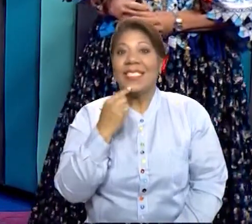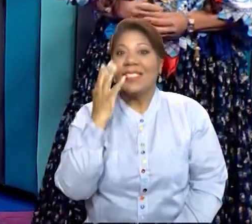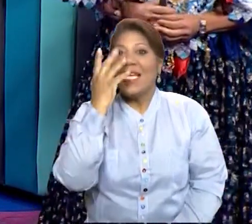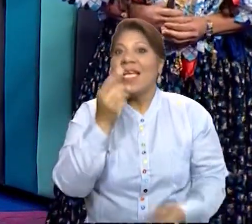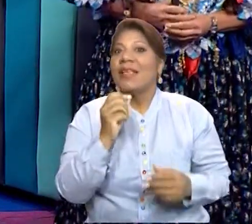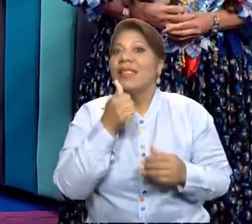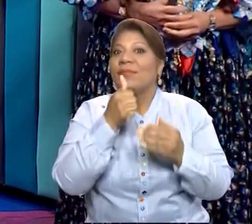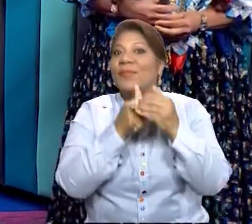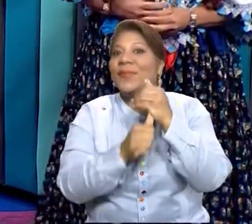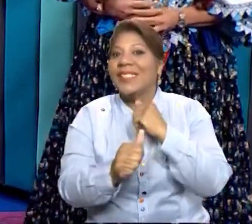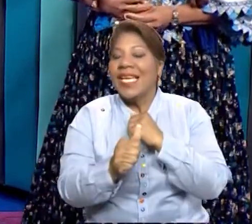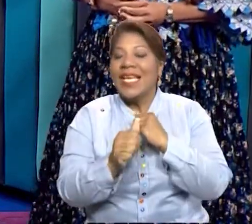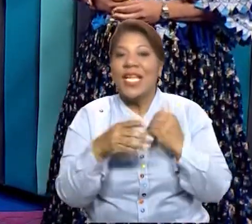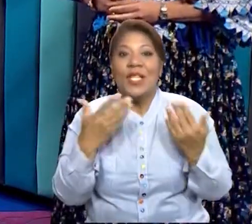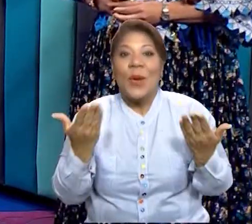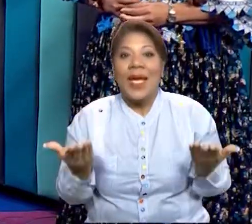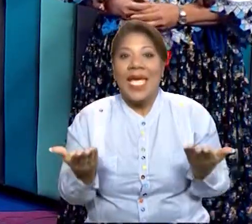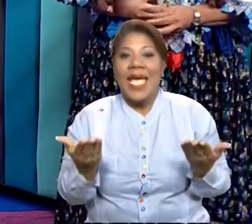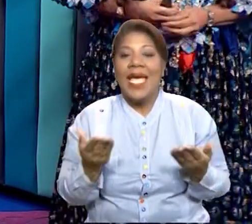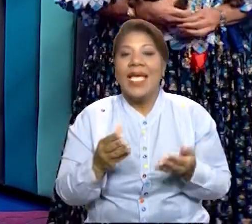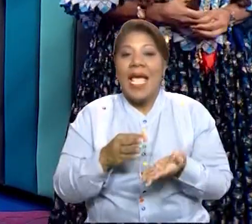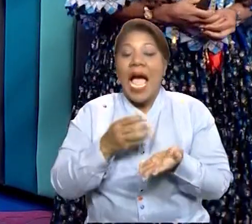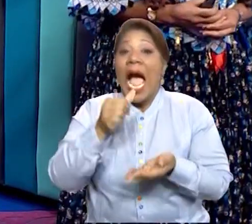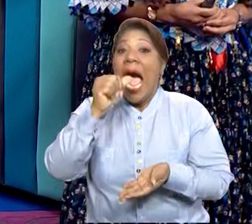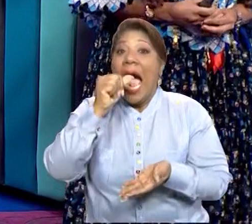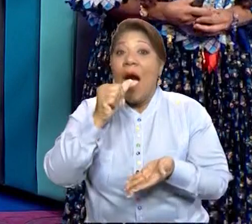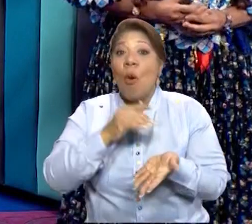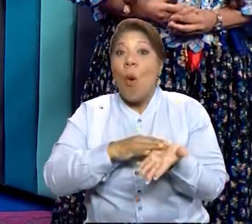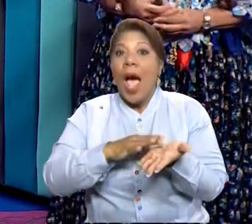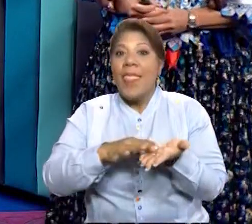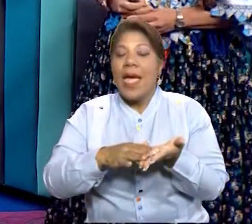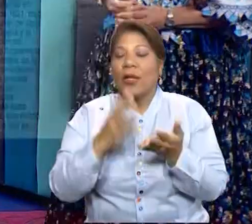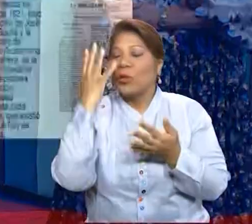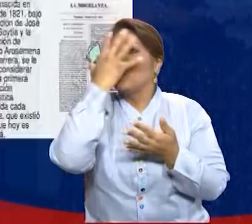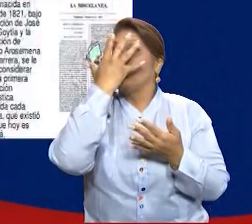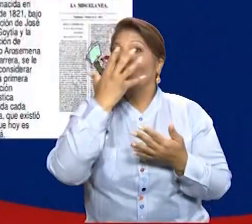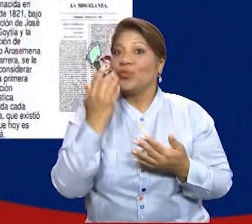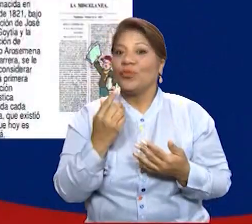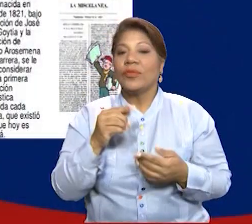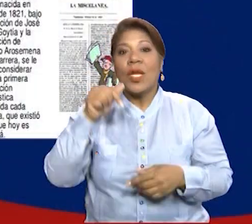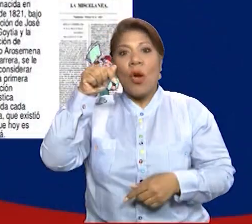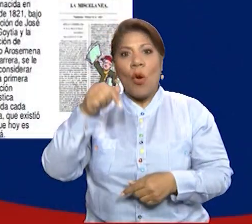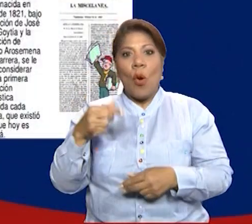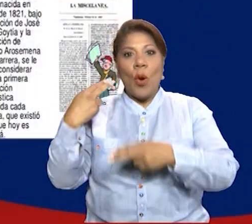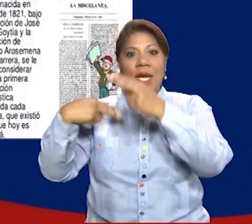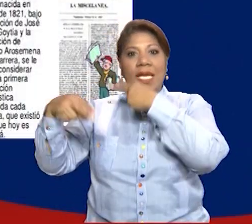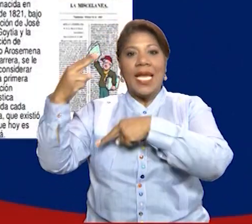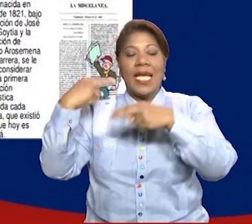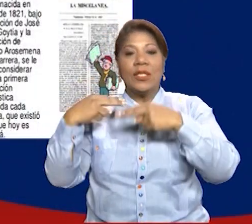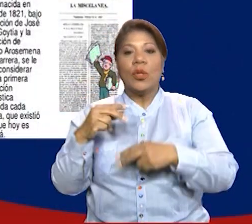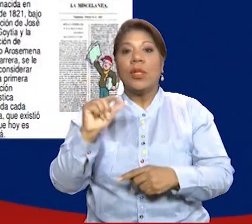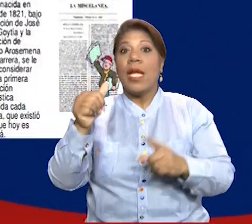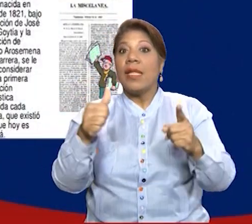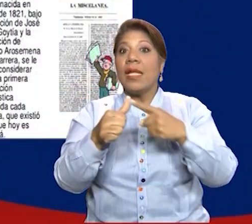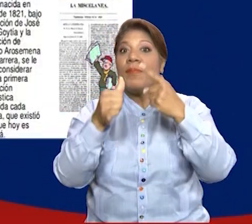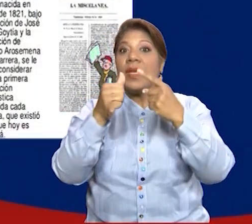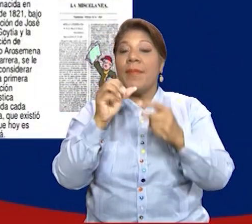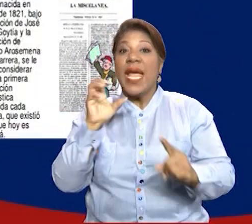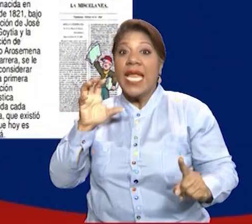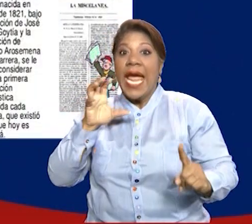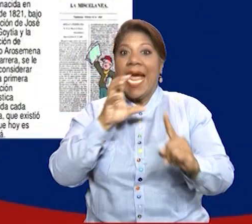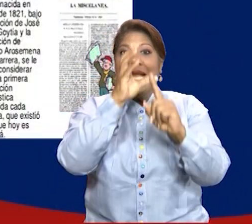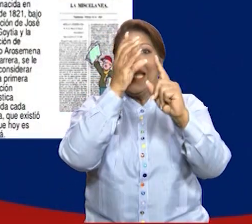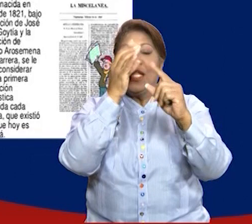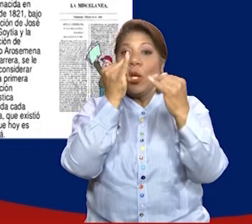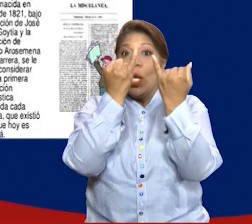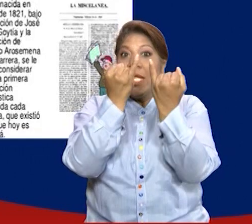hoy vamos a hablarles sobre el primer grito de independencia en la Villa de los Santos,